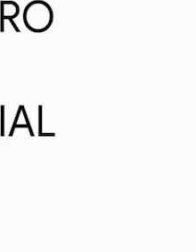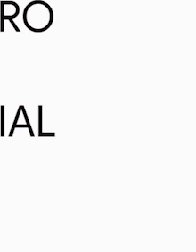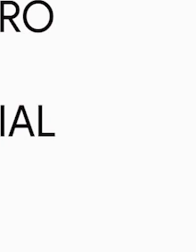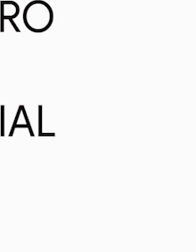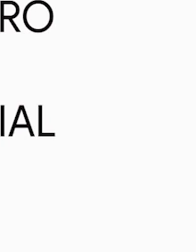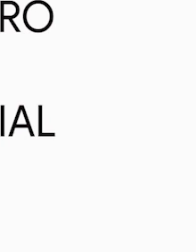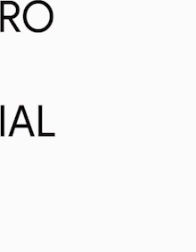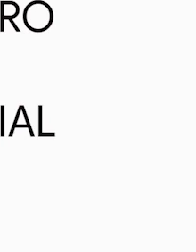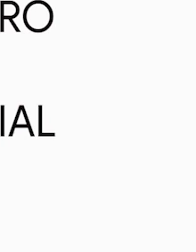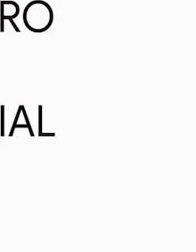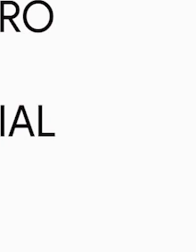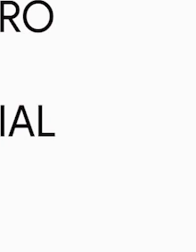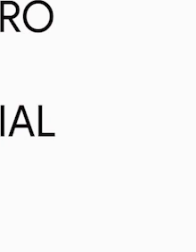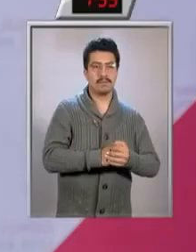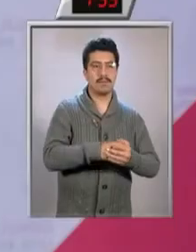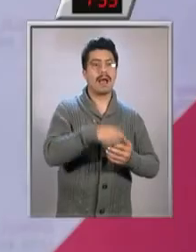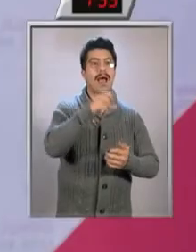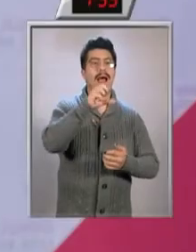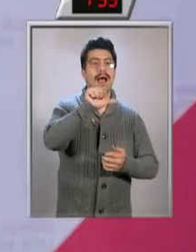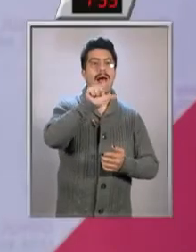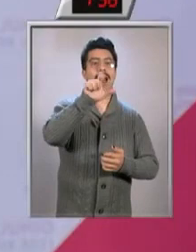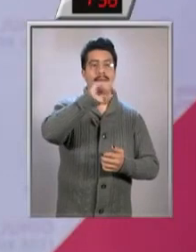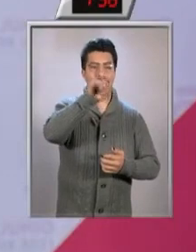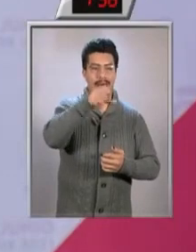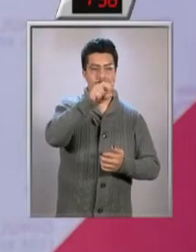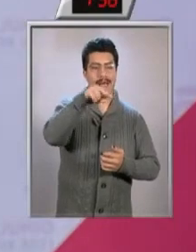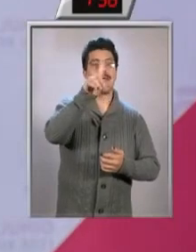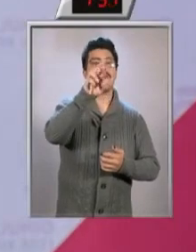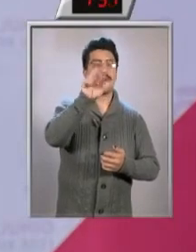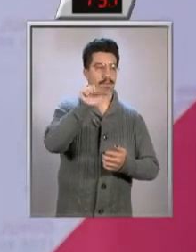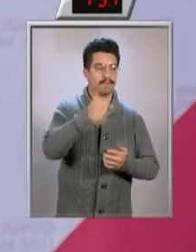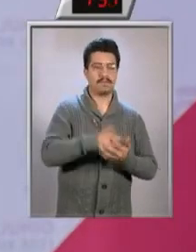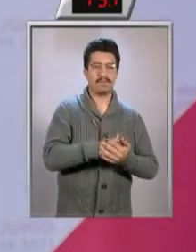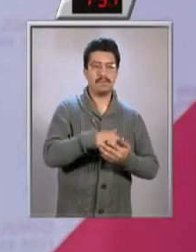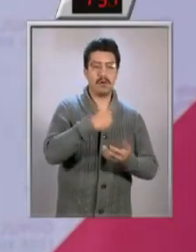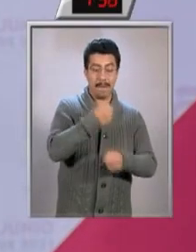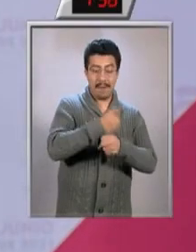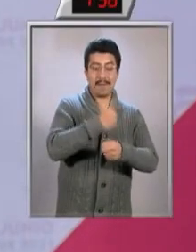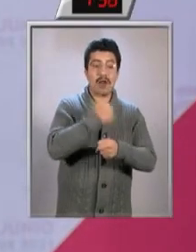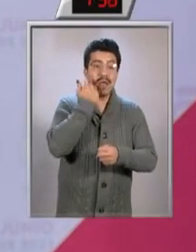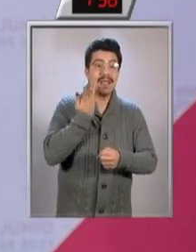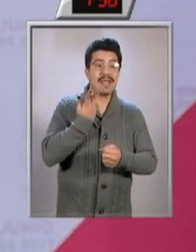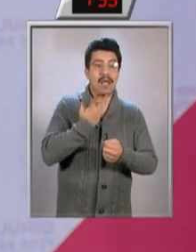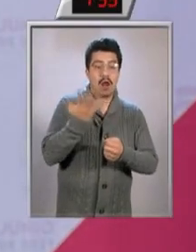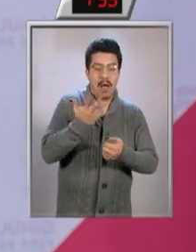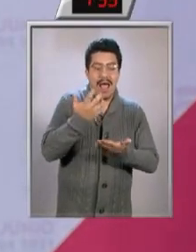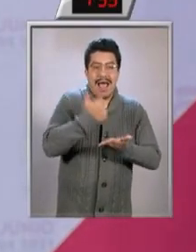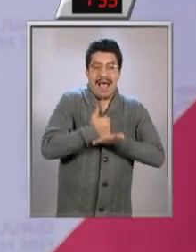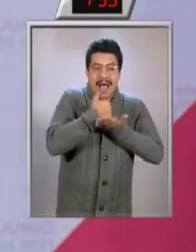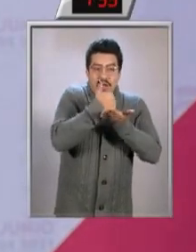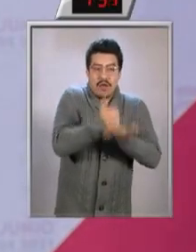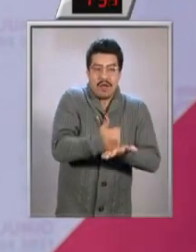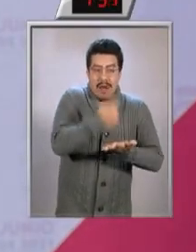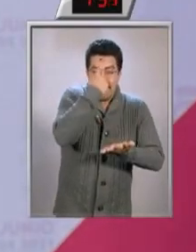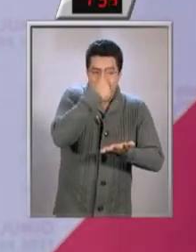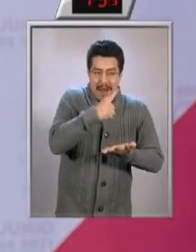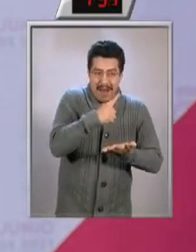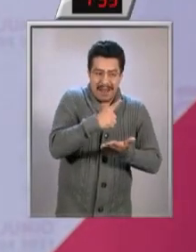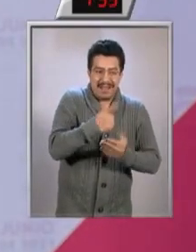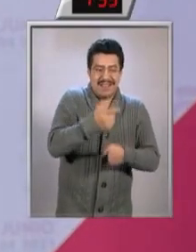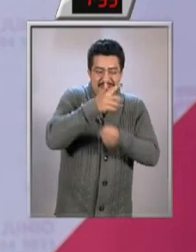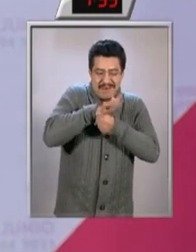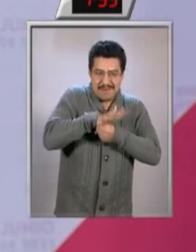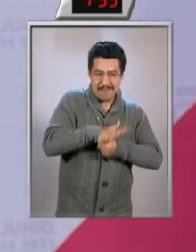contra ella su equipo de campaña lo primero que quiero hacer es ayudarte Delfina ayudarte a que te liberes de la opresión que